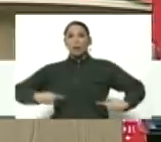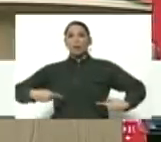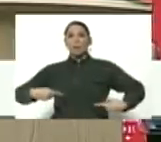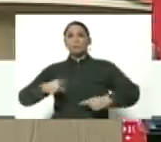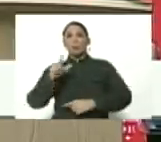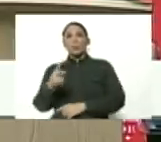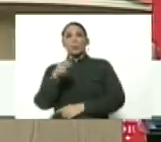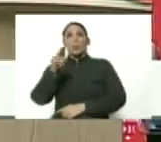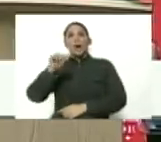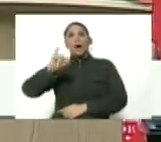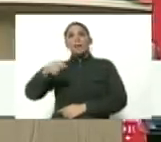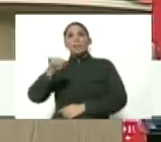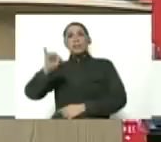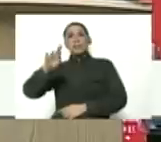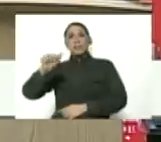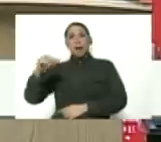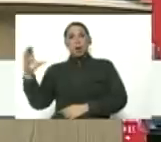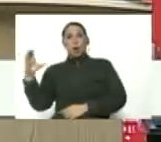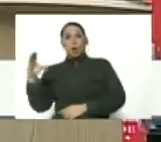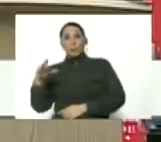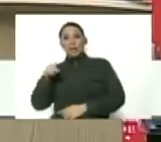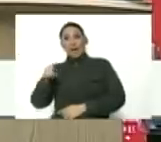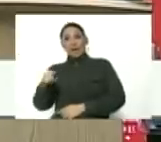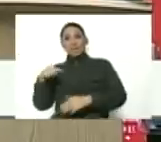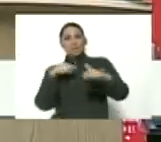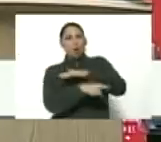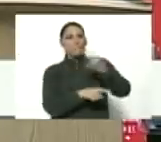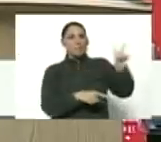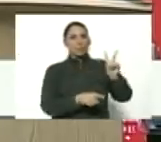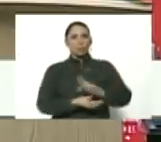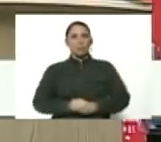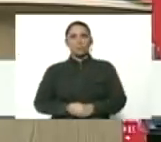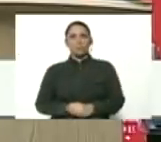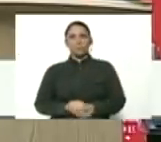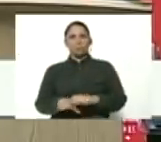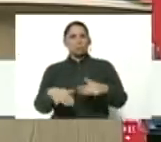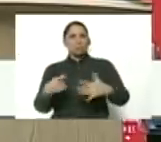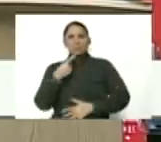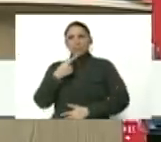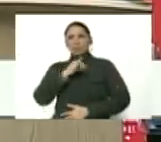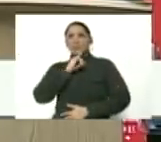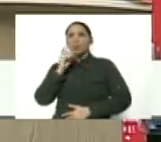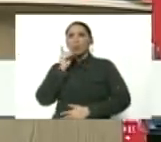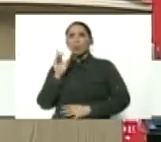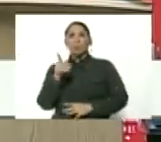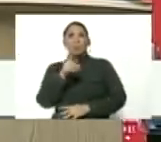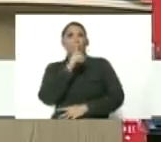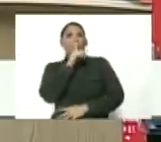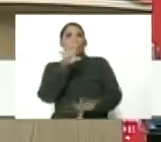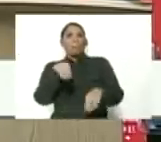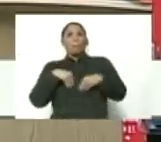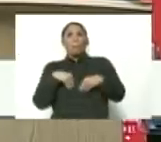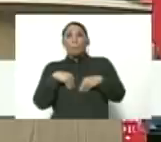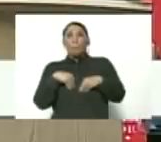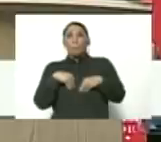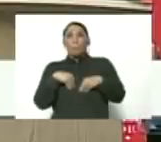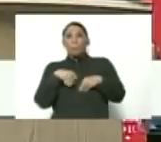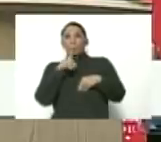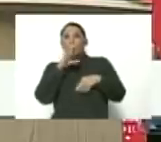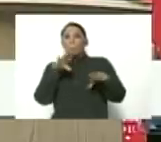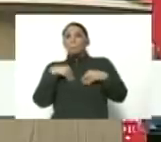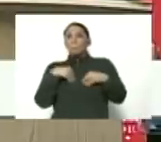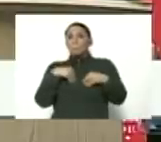colombiana y de allí en su incursión en Venezuela. ¿Y qué dice Iván Duque? Nada. Se calla la